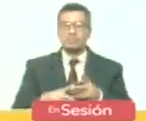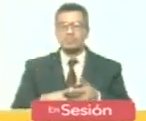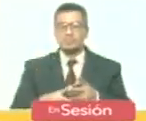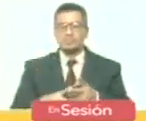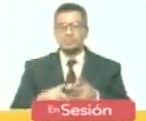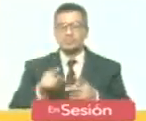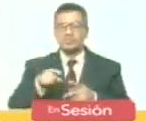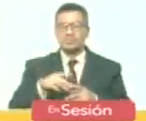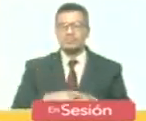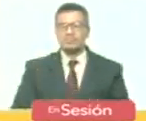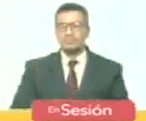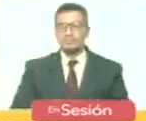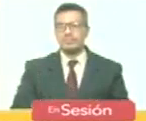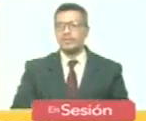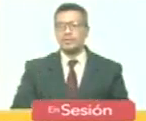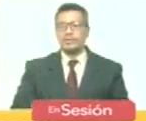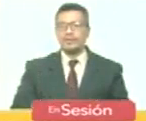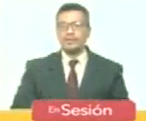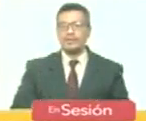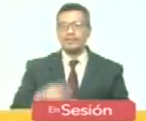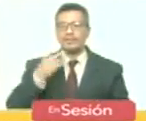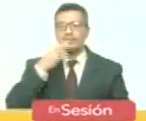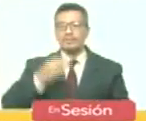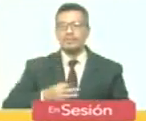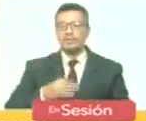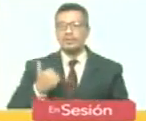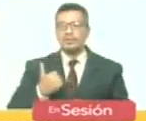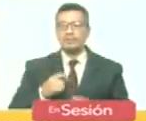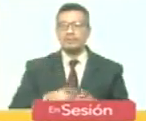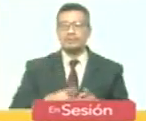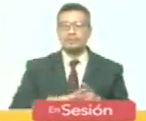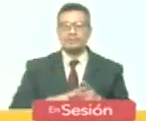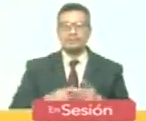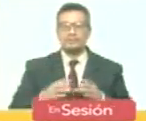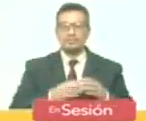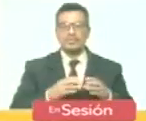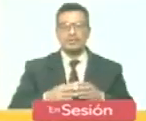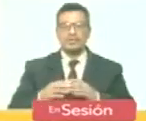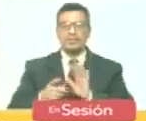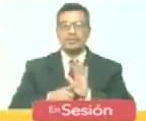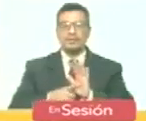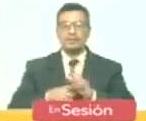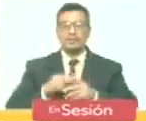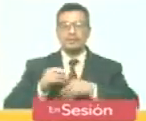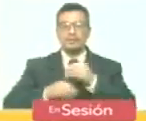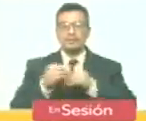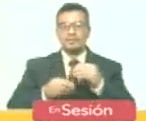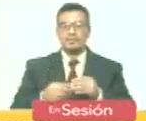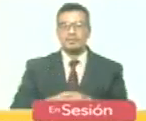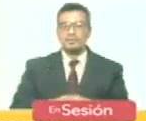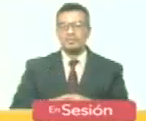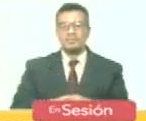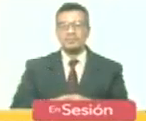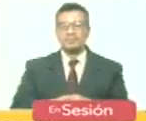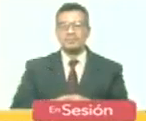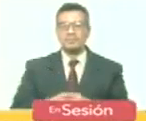impune y sin duda alguna, ese evento hubiera desencadenado la